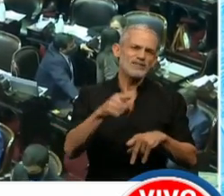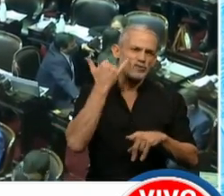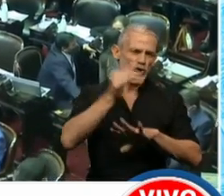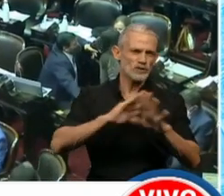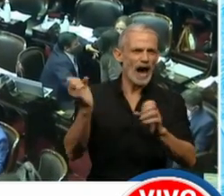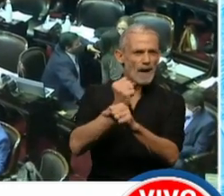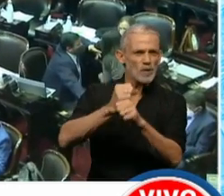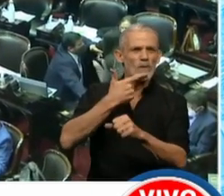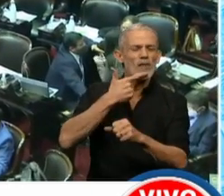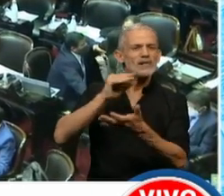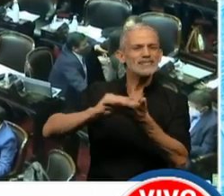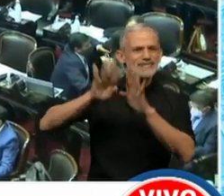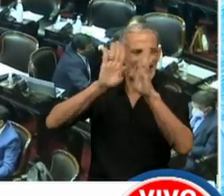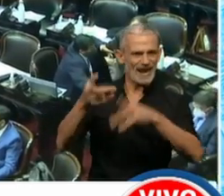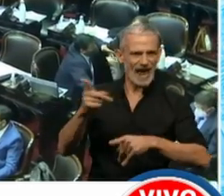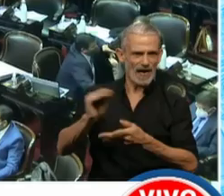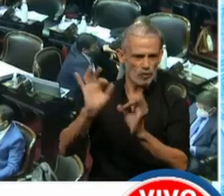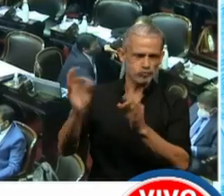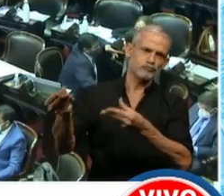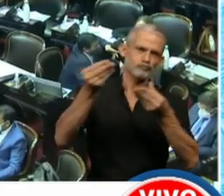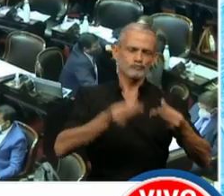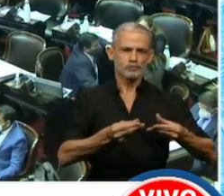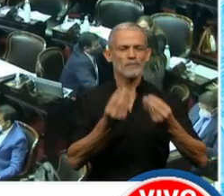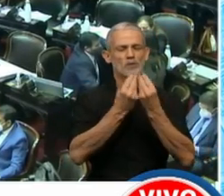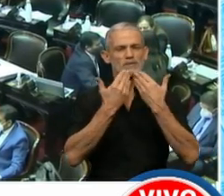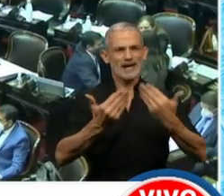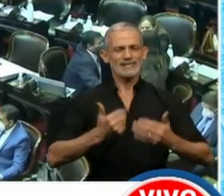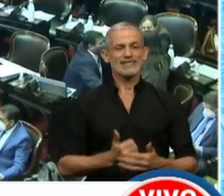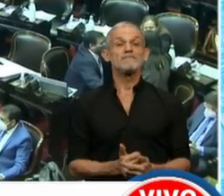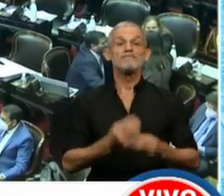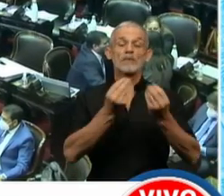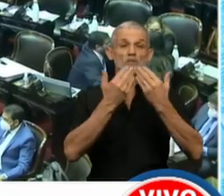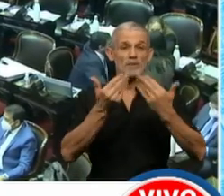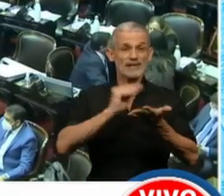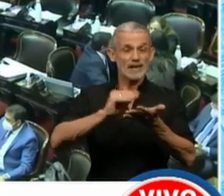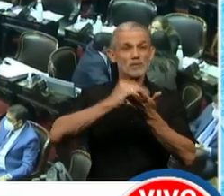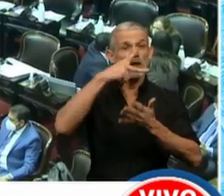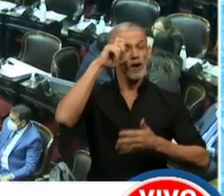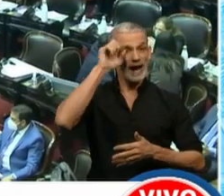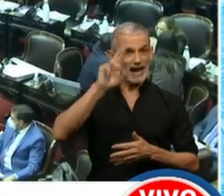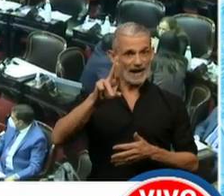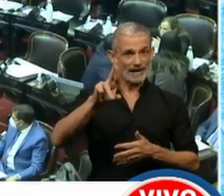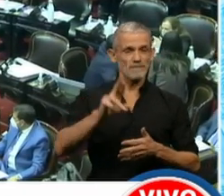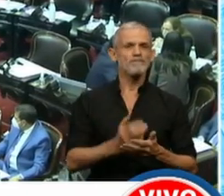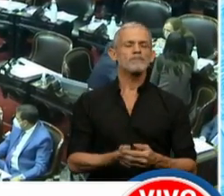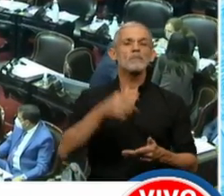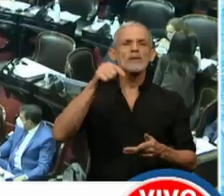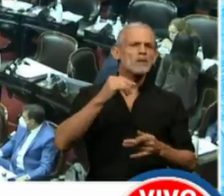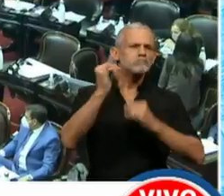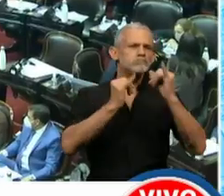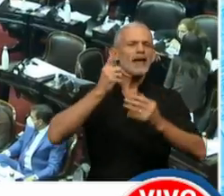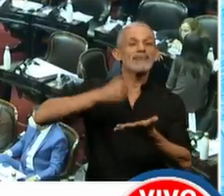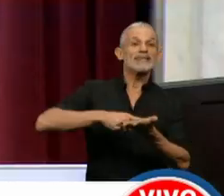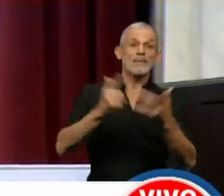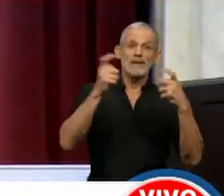aprobado por el honorable senado de la nación muchísimas gracias muchas gracias diputado heller para fundar el dictamen